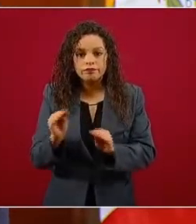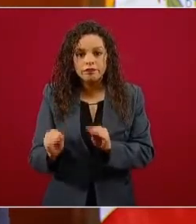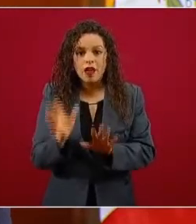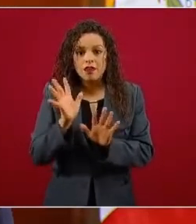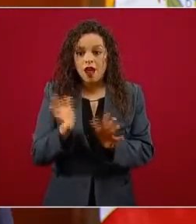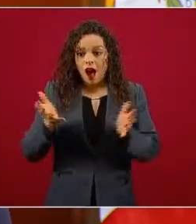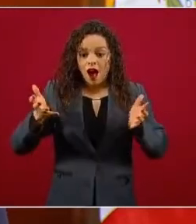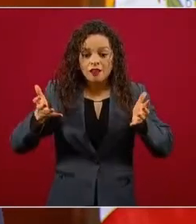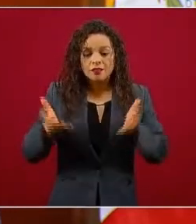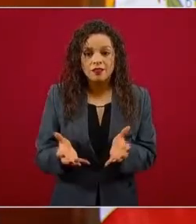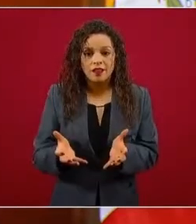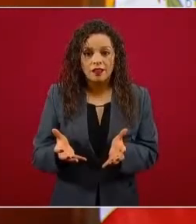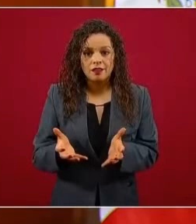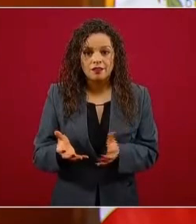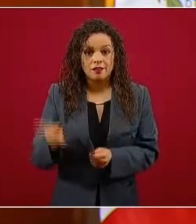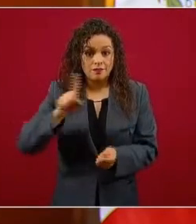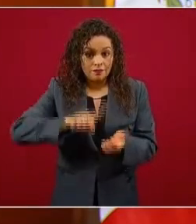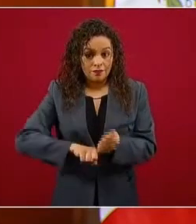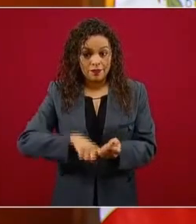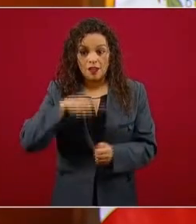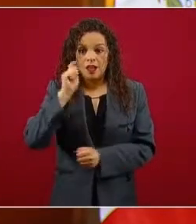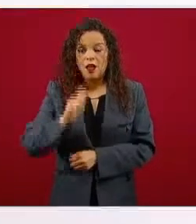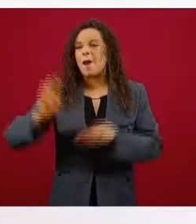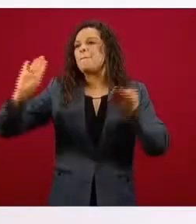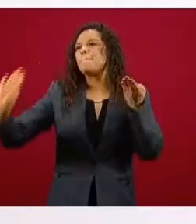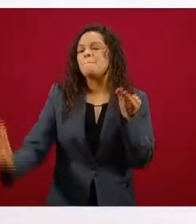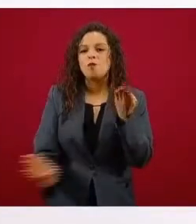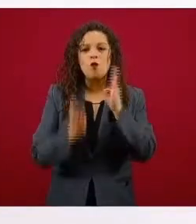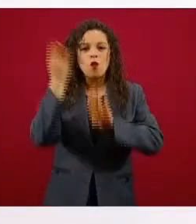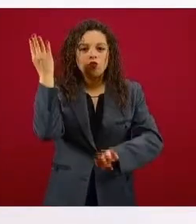a cabo en el comercio mundial.